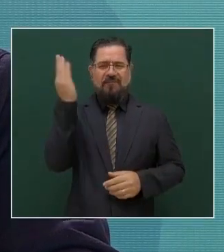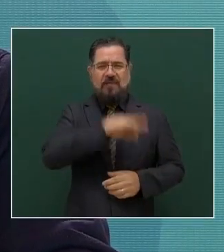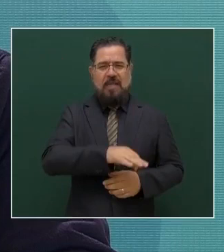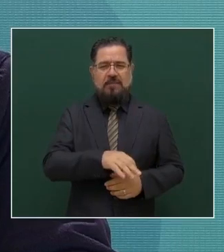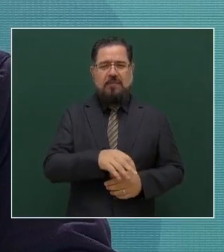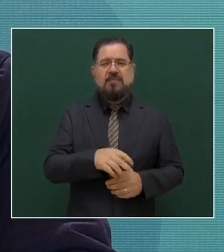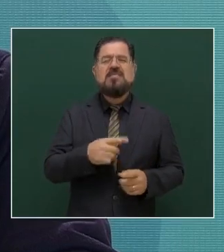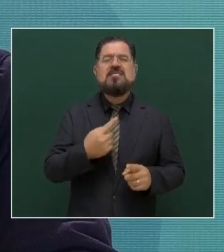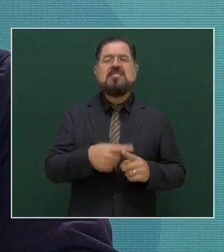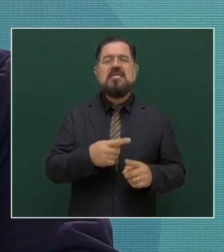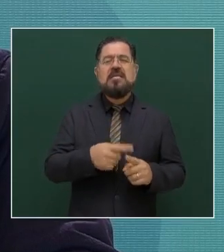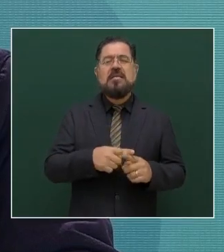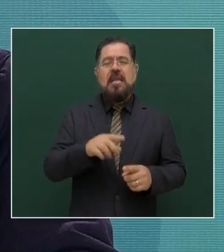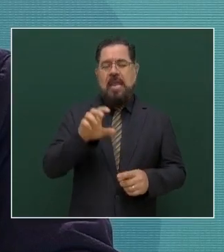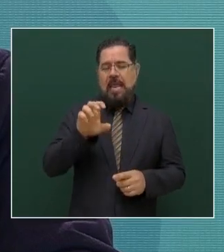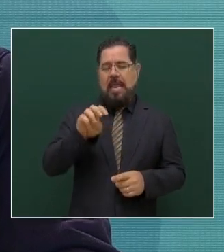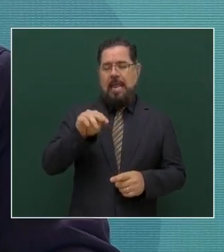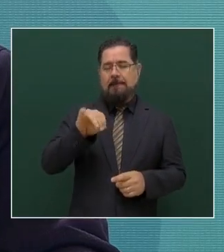senador